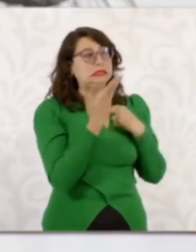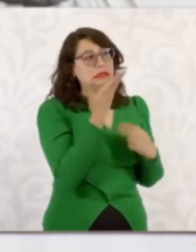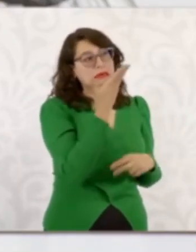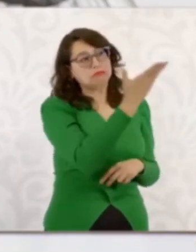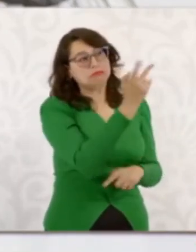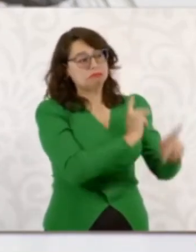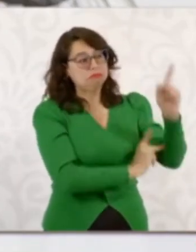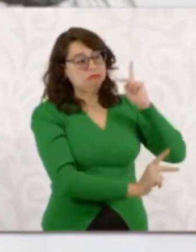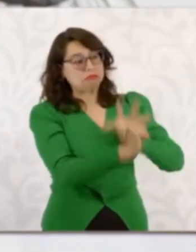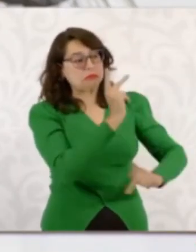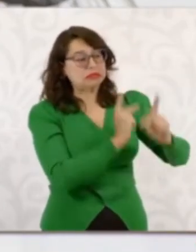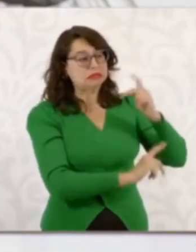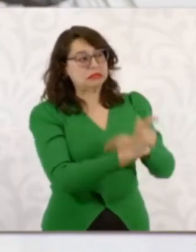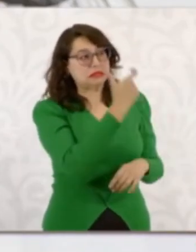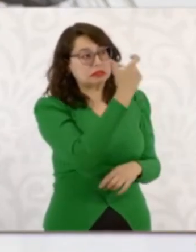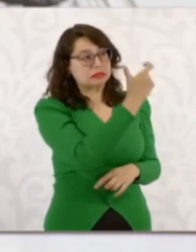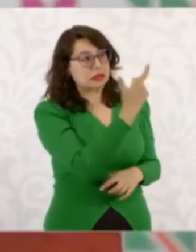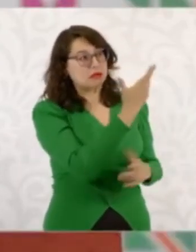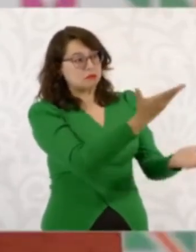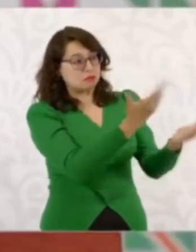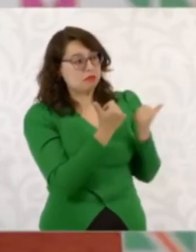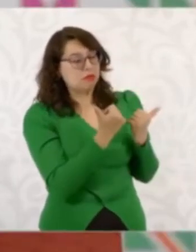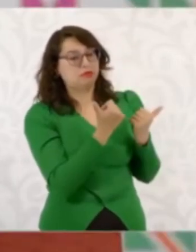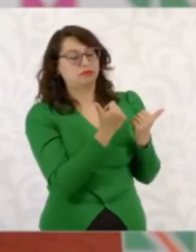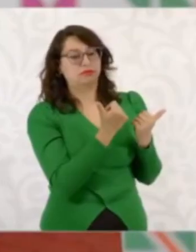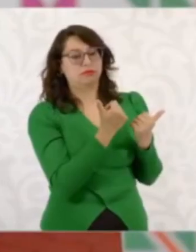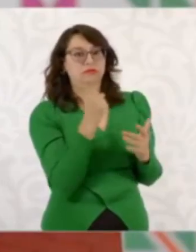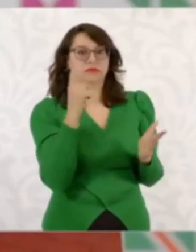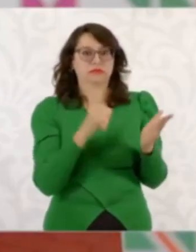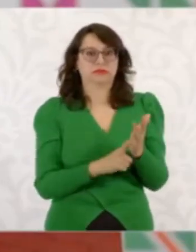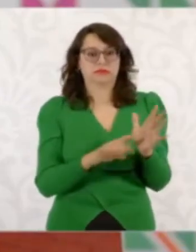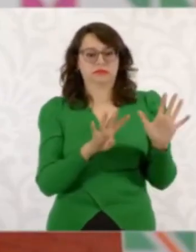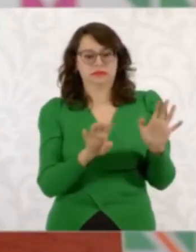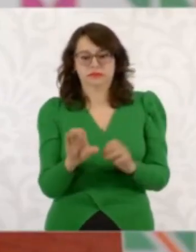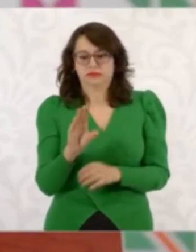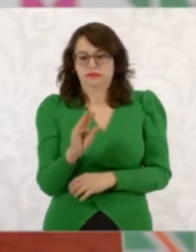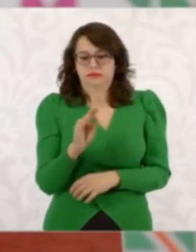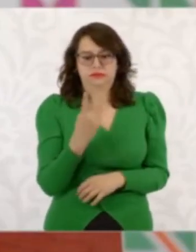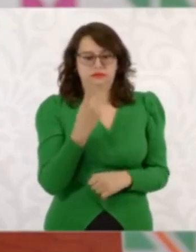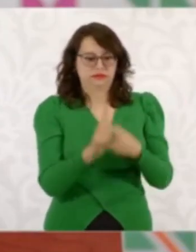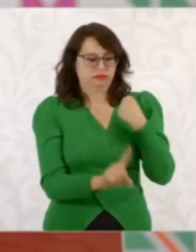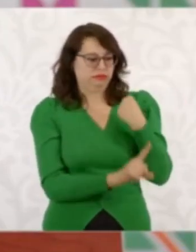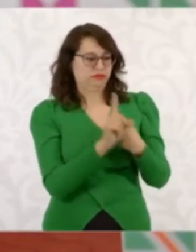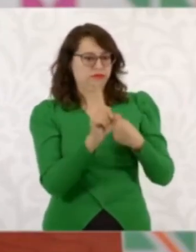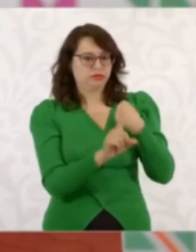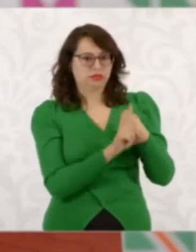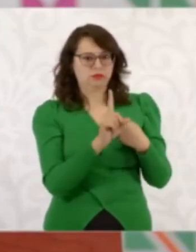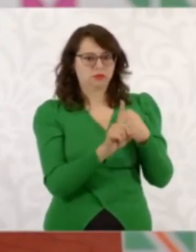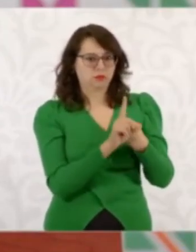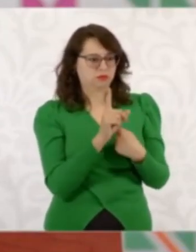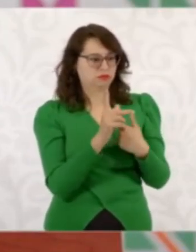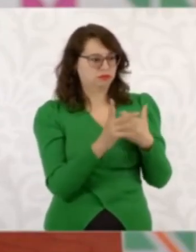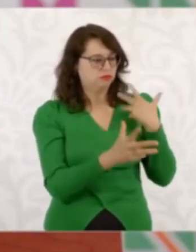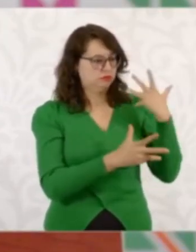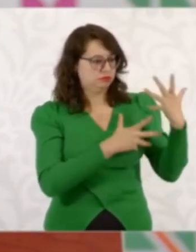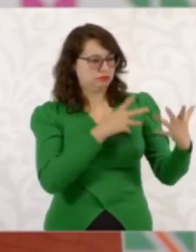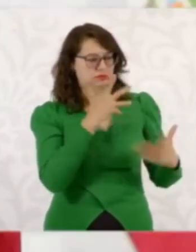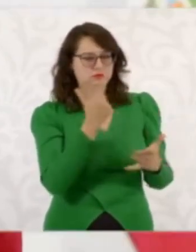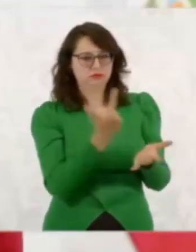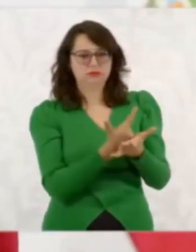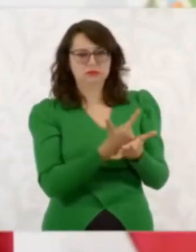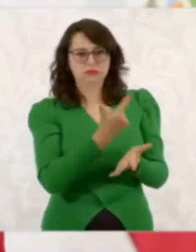económica del 94 provocada pues en esta, fíjense, de transiciones a